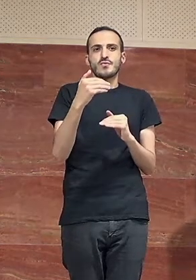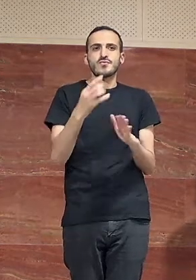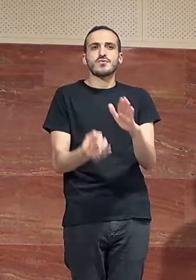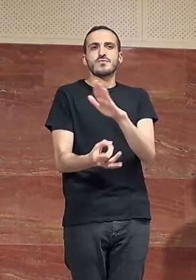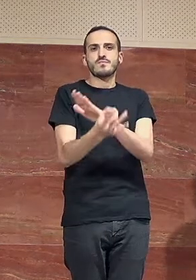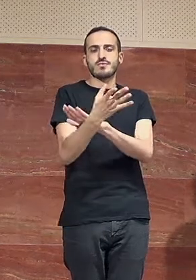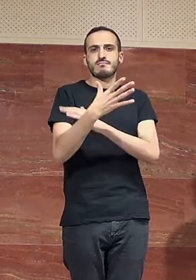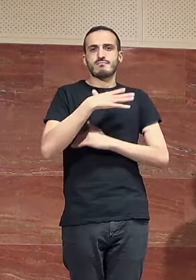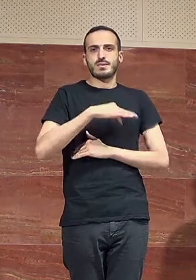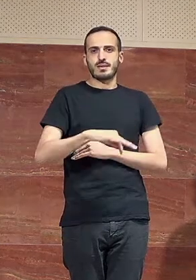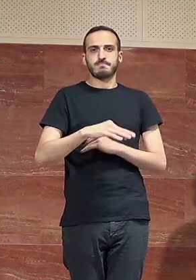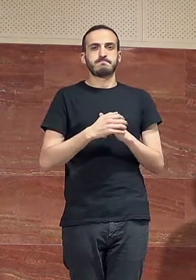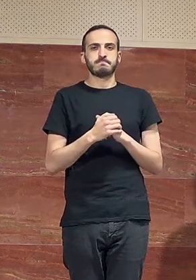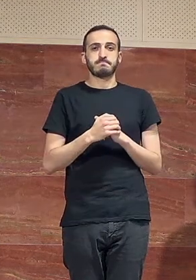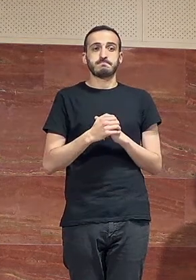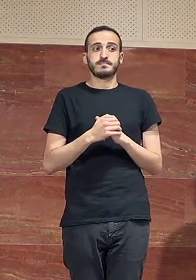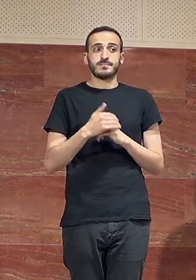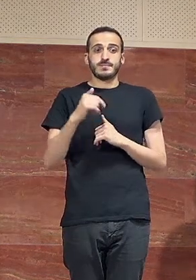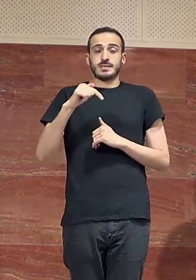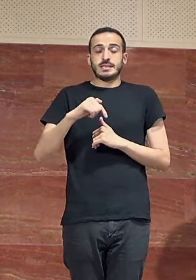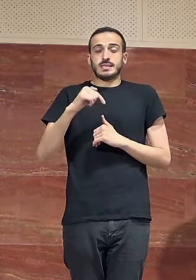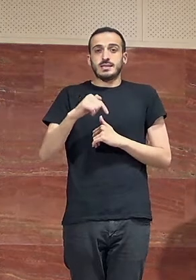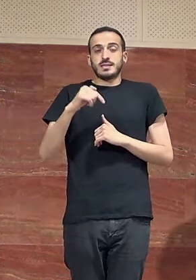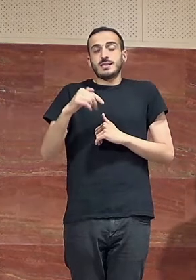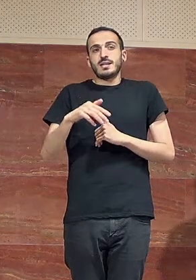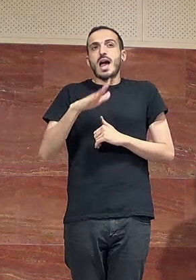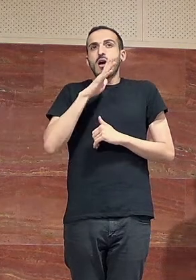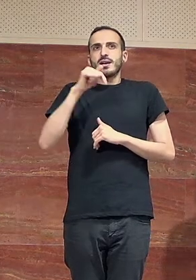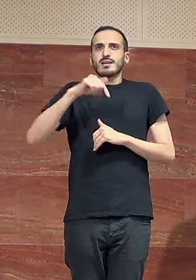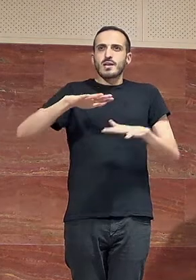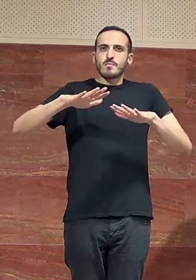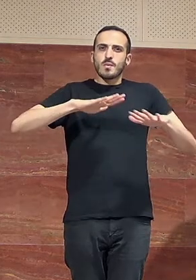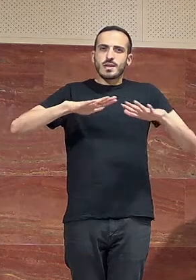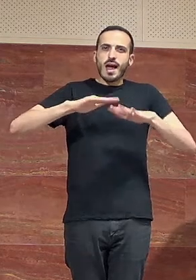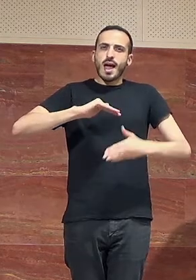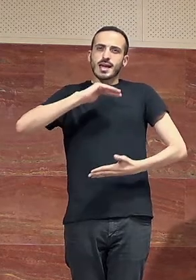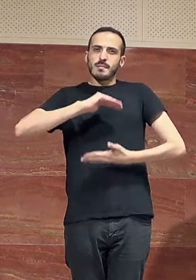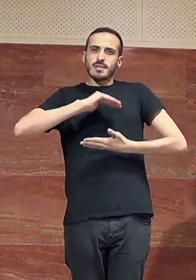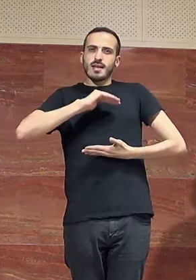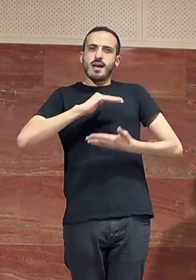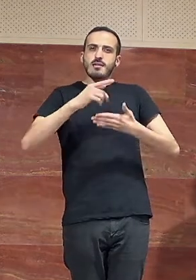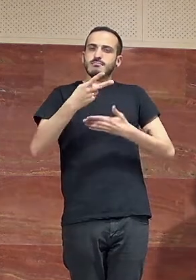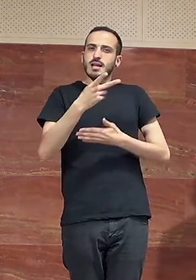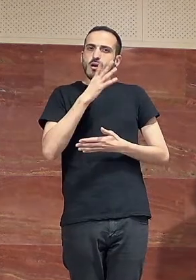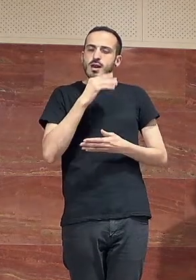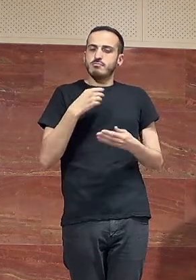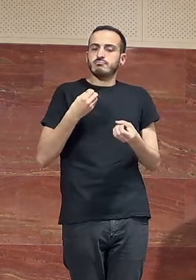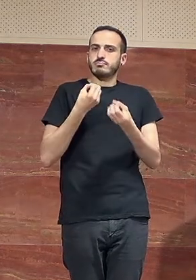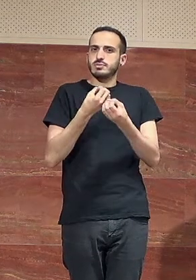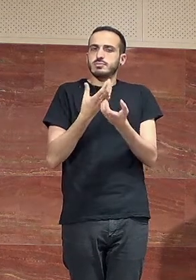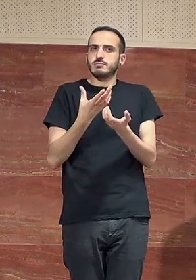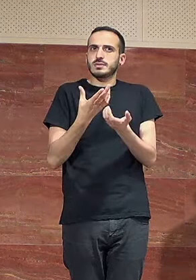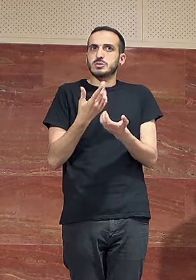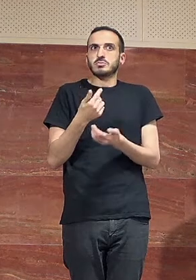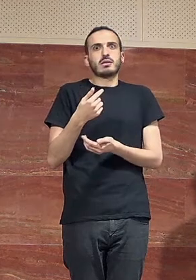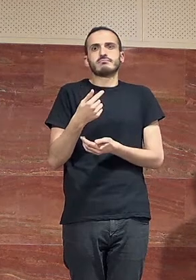que es donde más se habla de movilidad y de capacitación, es algo que se conoce desde hace mucho tiempo y